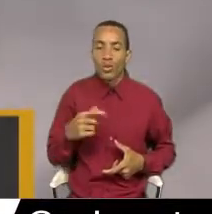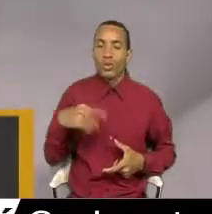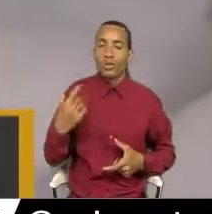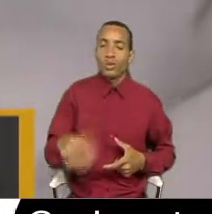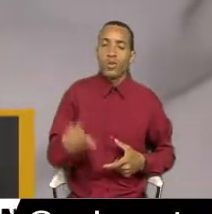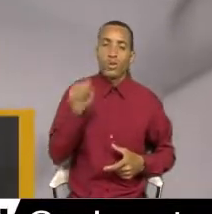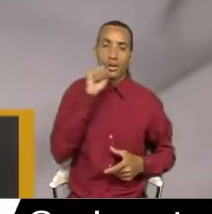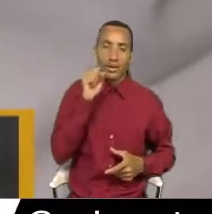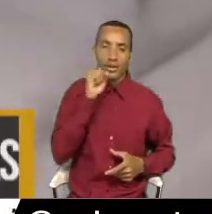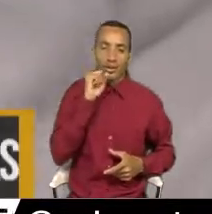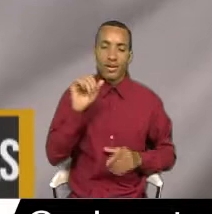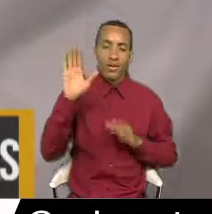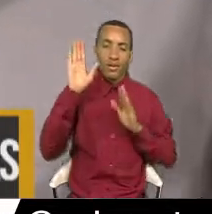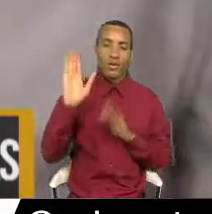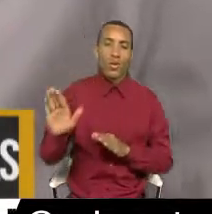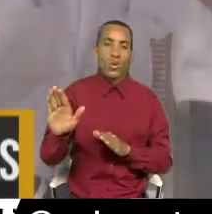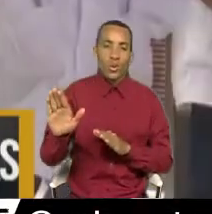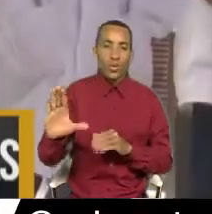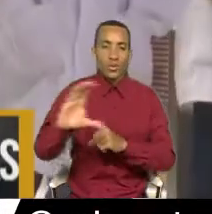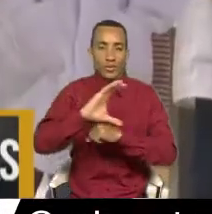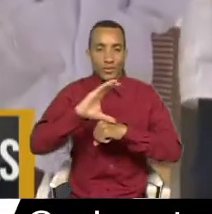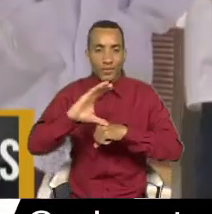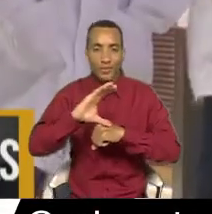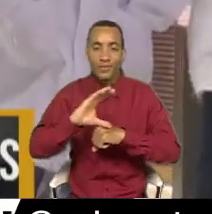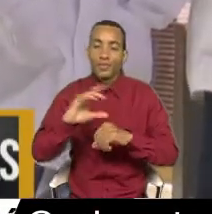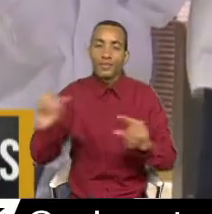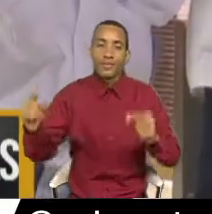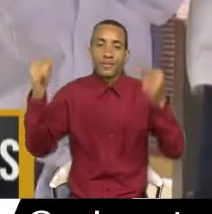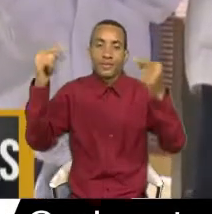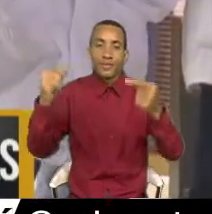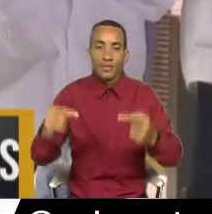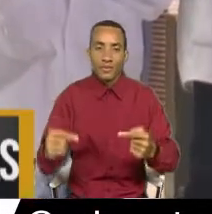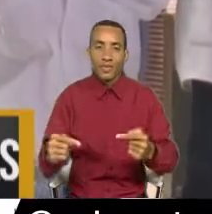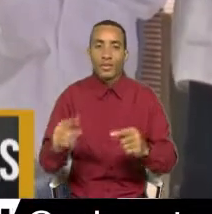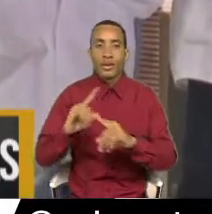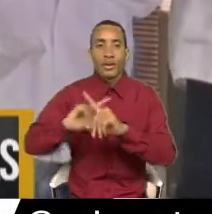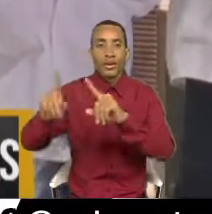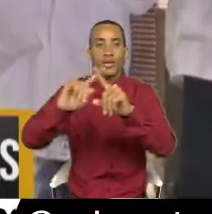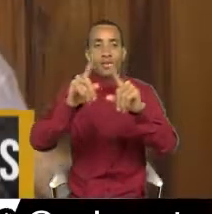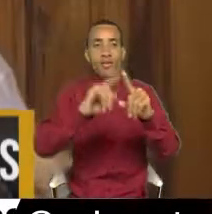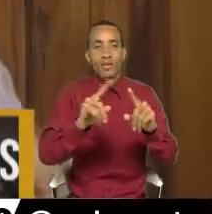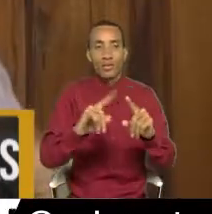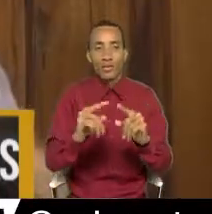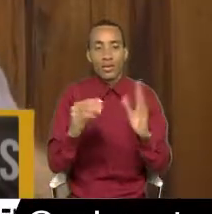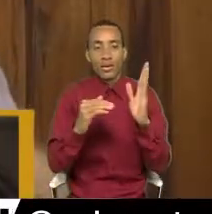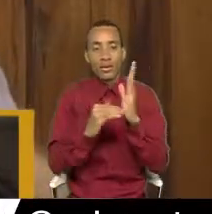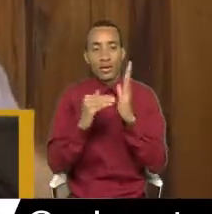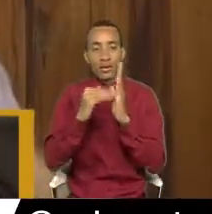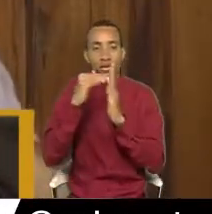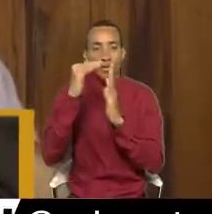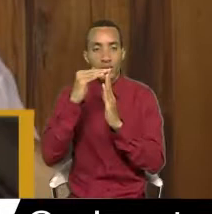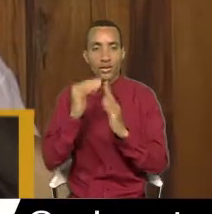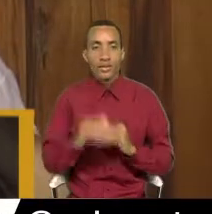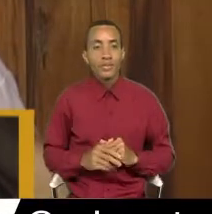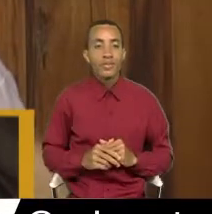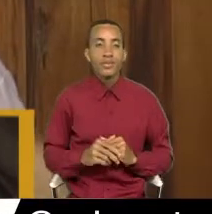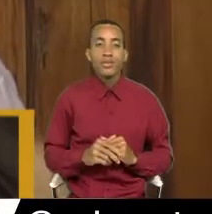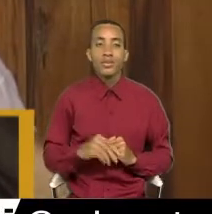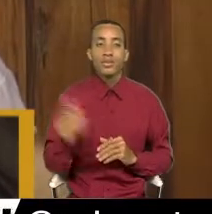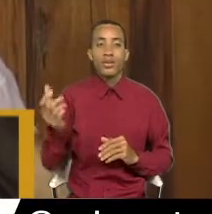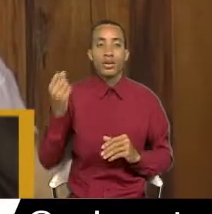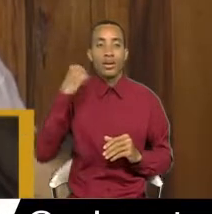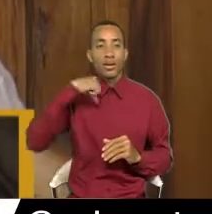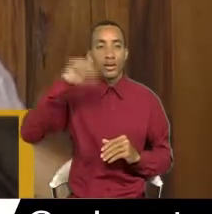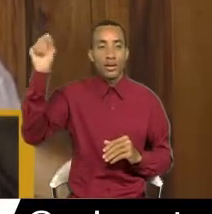Bermeja en alto, representando a la ciudad en las Olimpiadas World Skills en diferentes categorías. Ganamos oro y plata en las